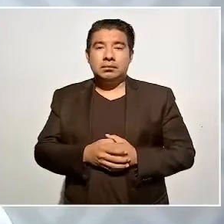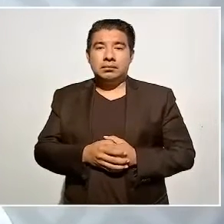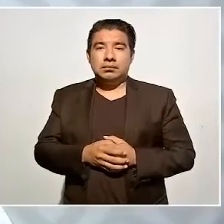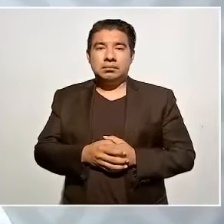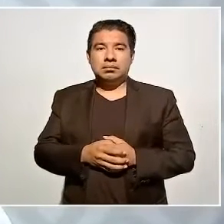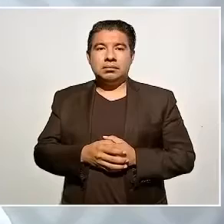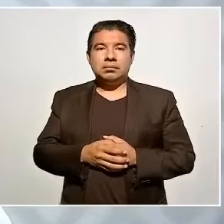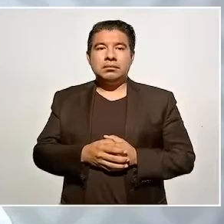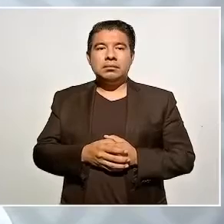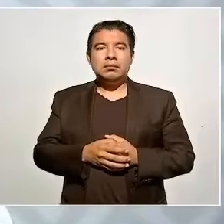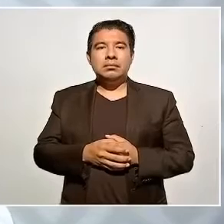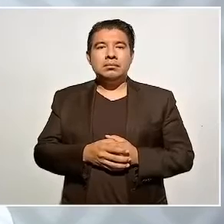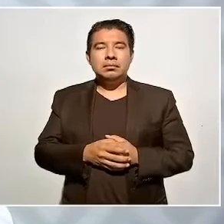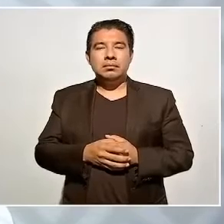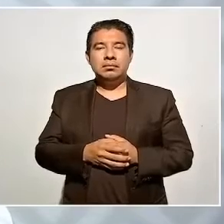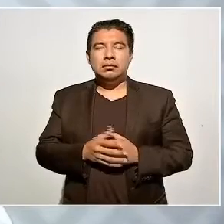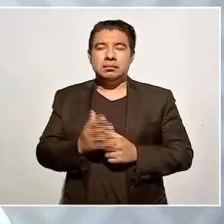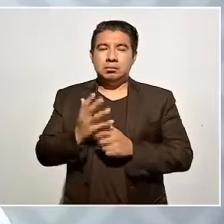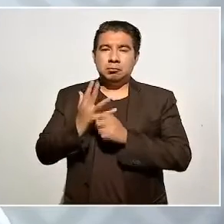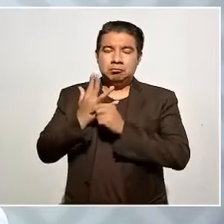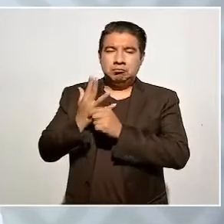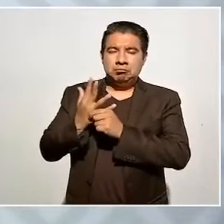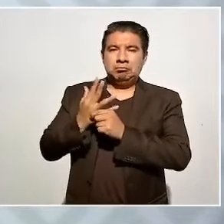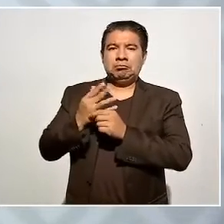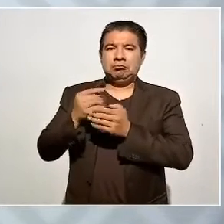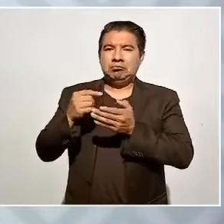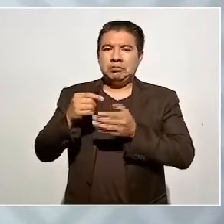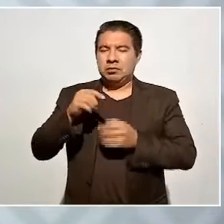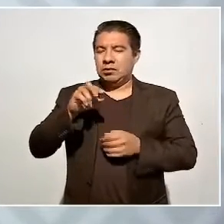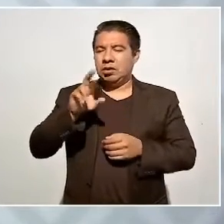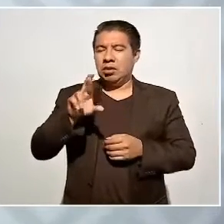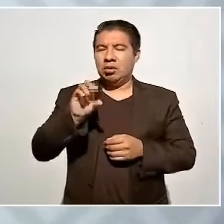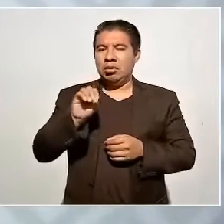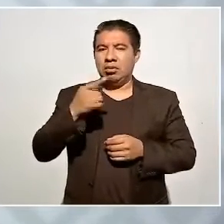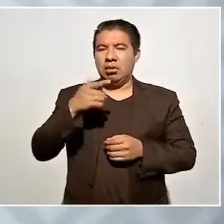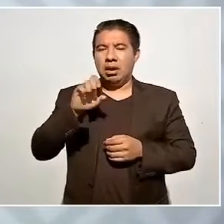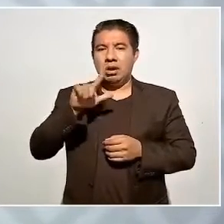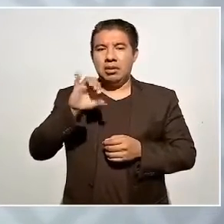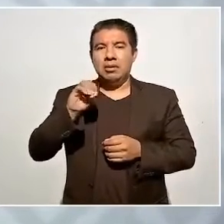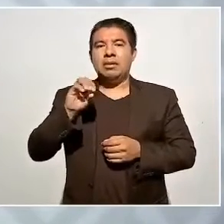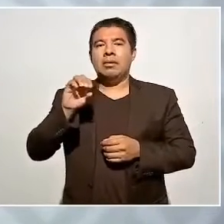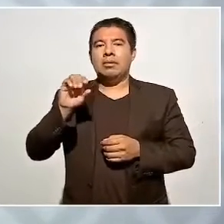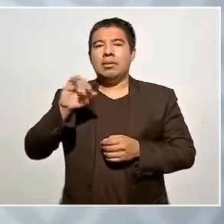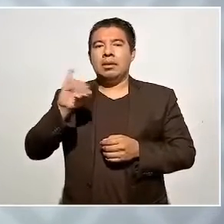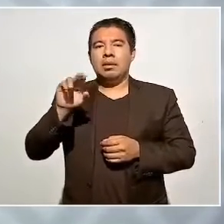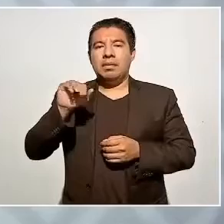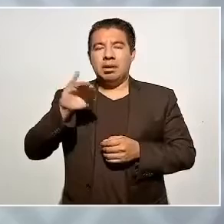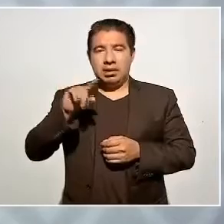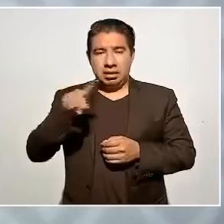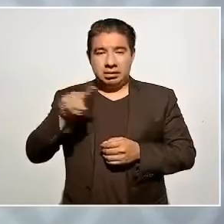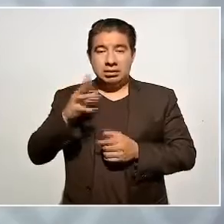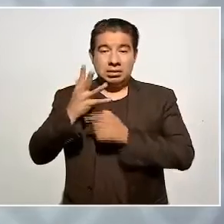Lo ha venido señalando Rogelio Jiménez Pons de Fonatur, que es el